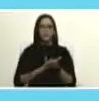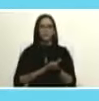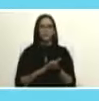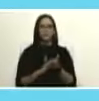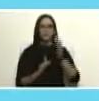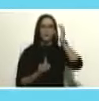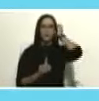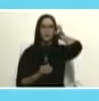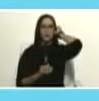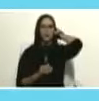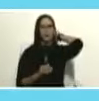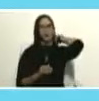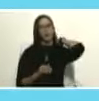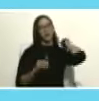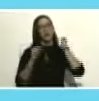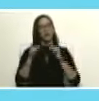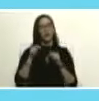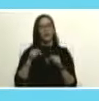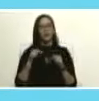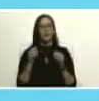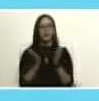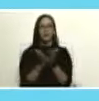unidad educativa allá en Maracaibo.